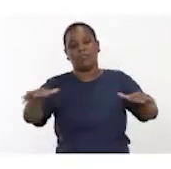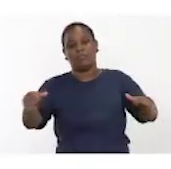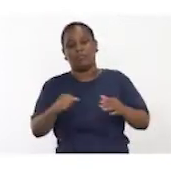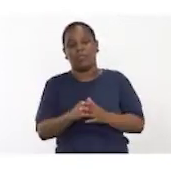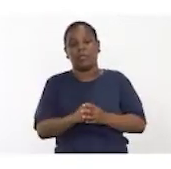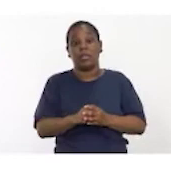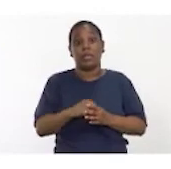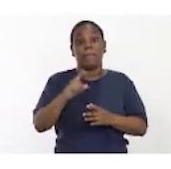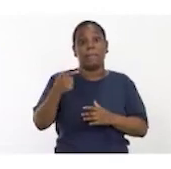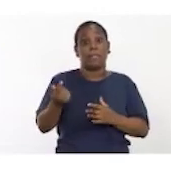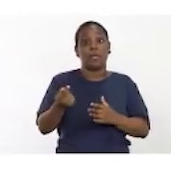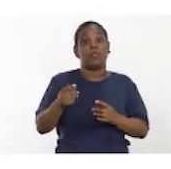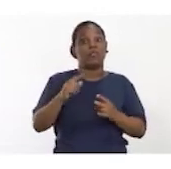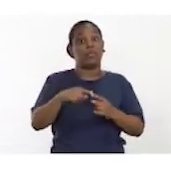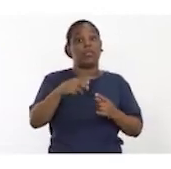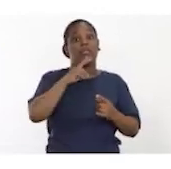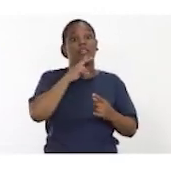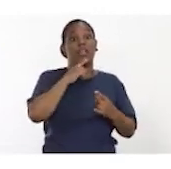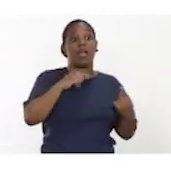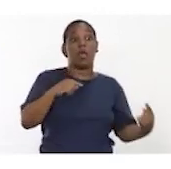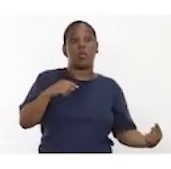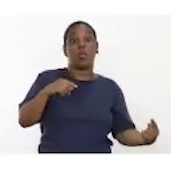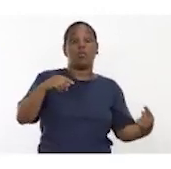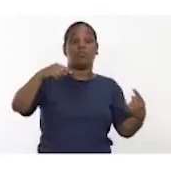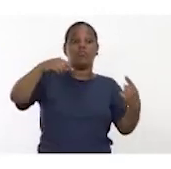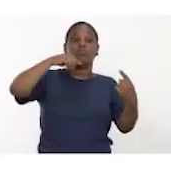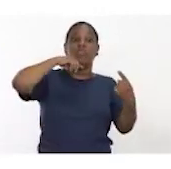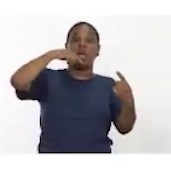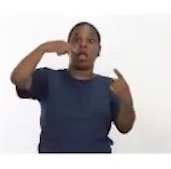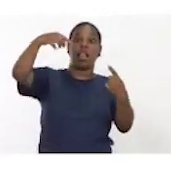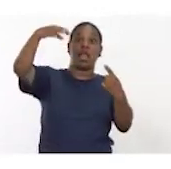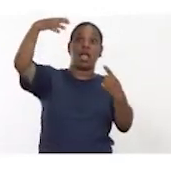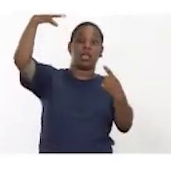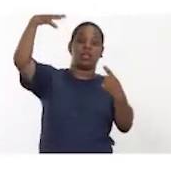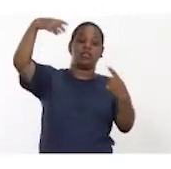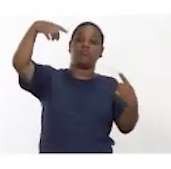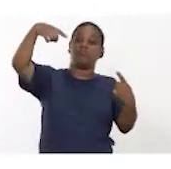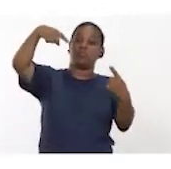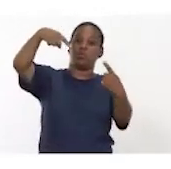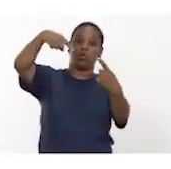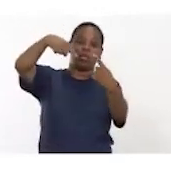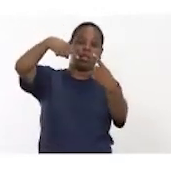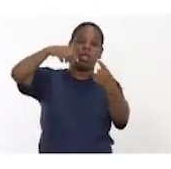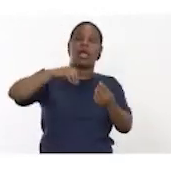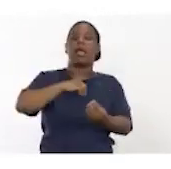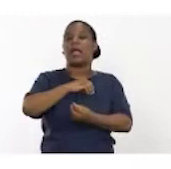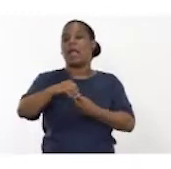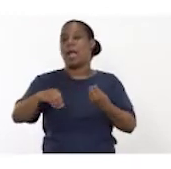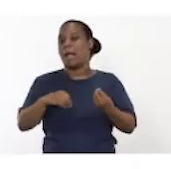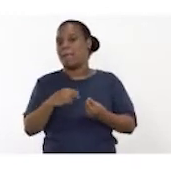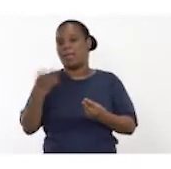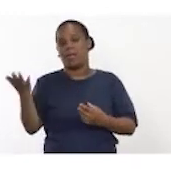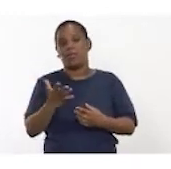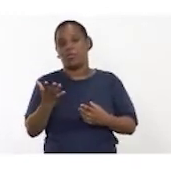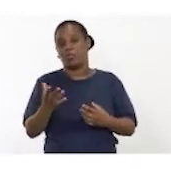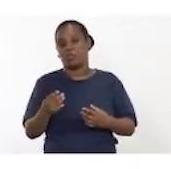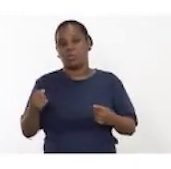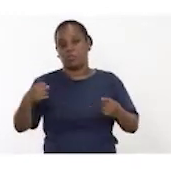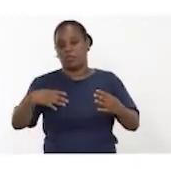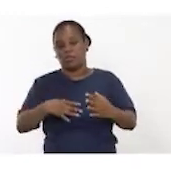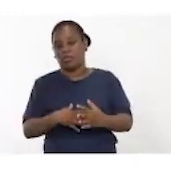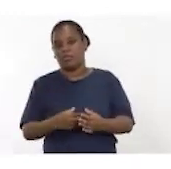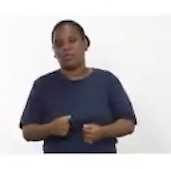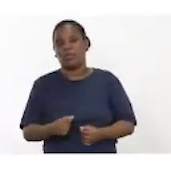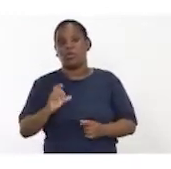a la inversa, que pasa del agua al aire, también se cambia la velocidad de propagación. Siempre que ella cambia